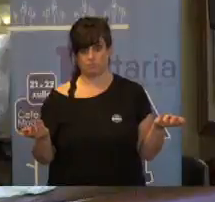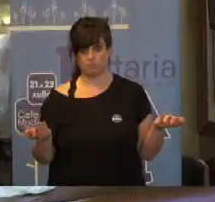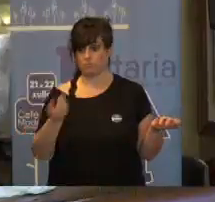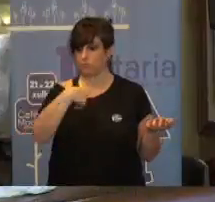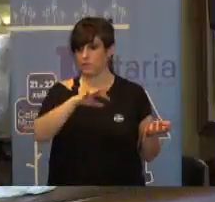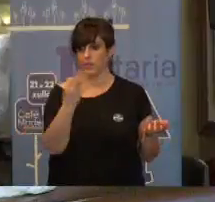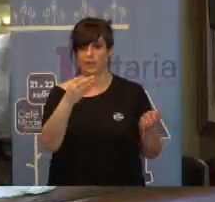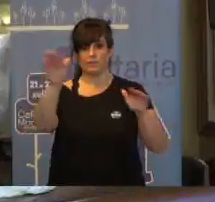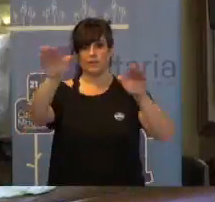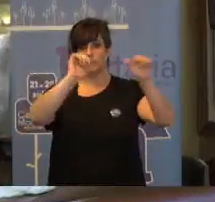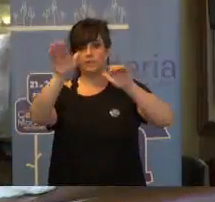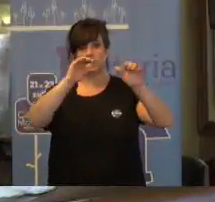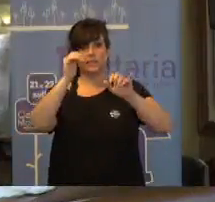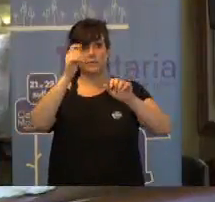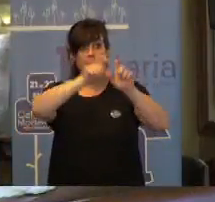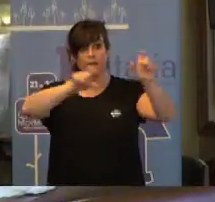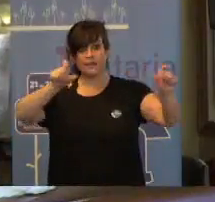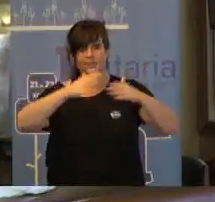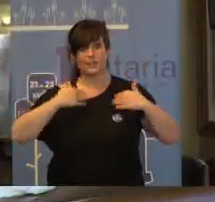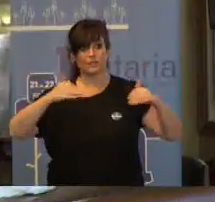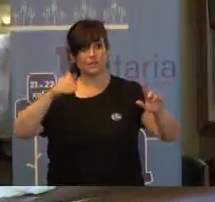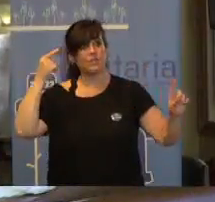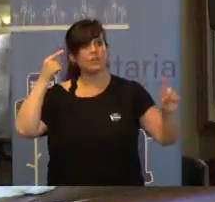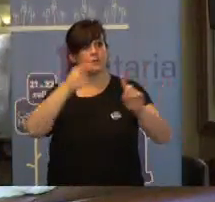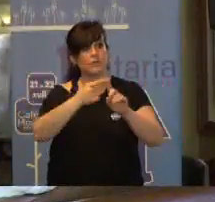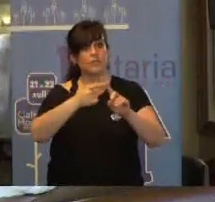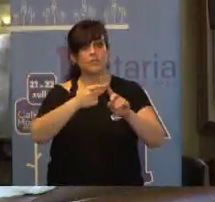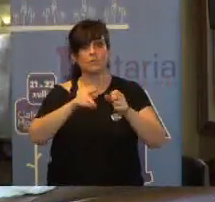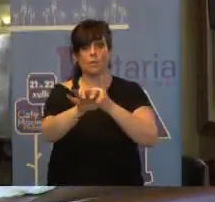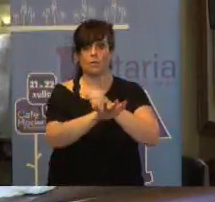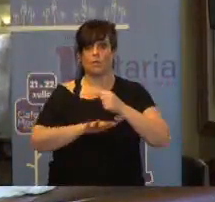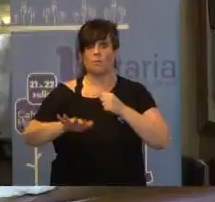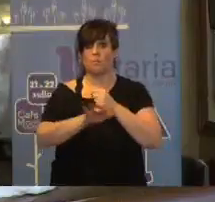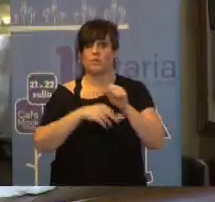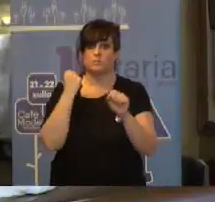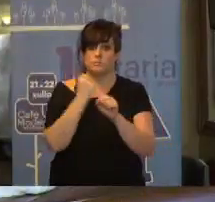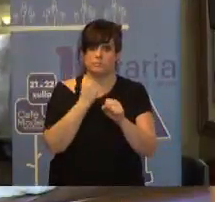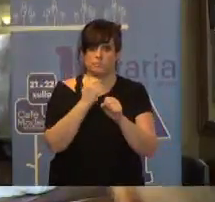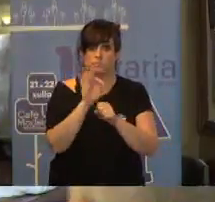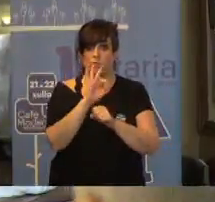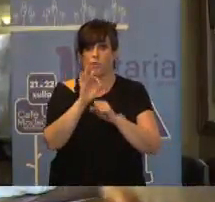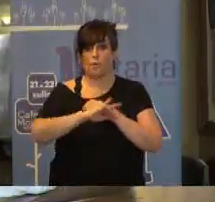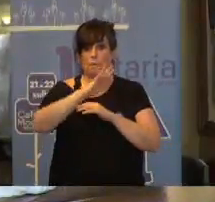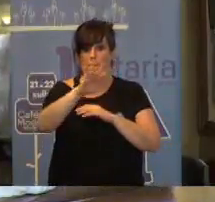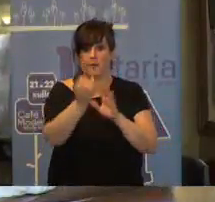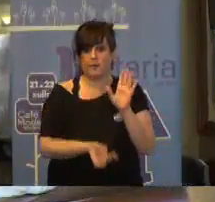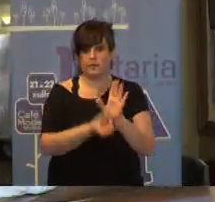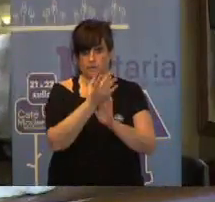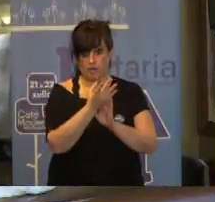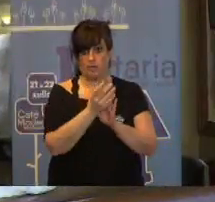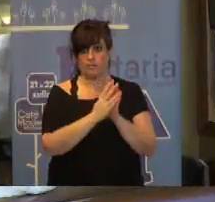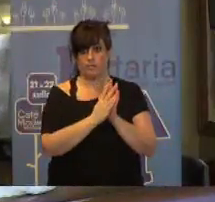todo o mundo a actuar na base, nas localidades, creando as mareas e as